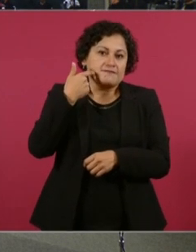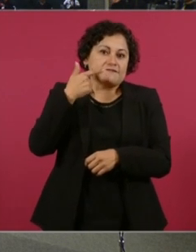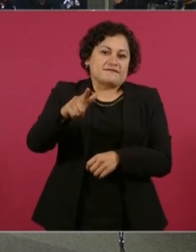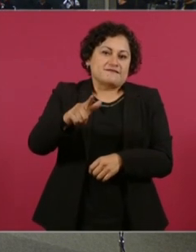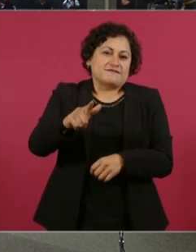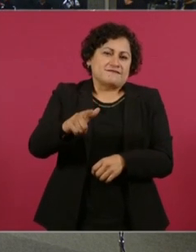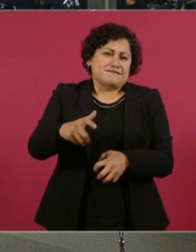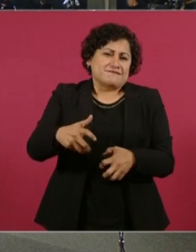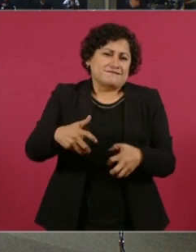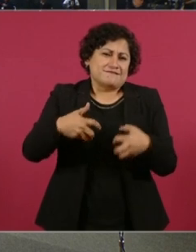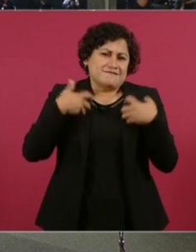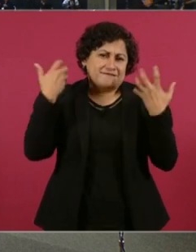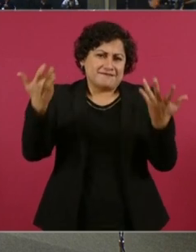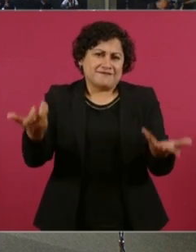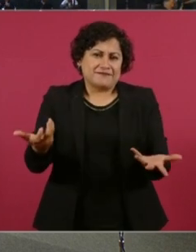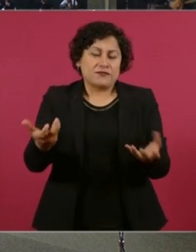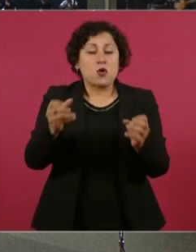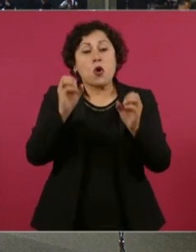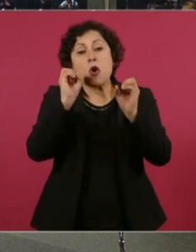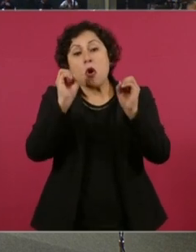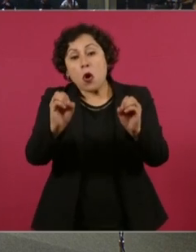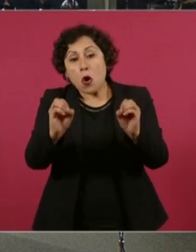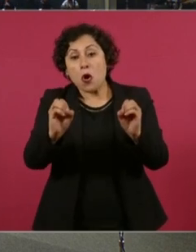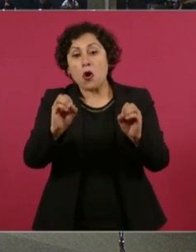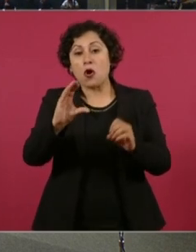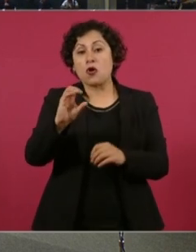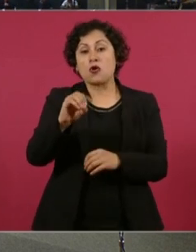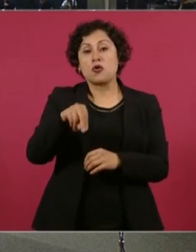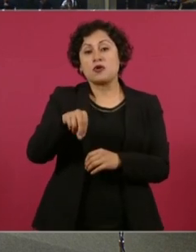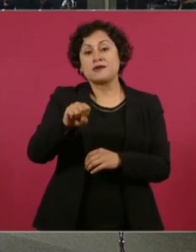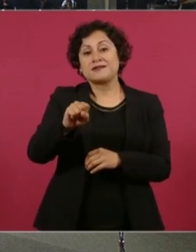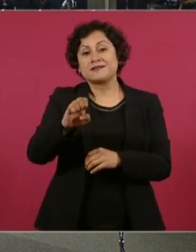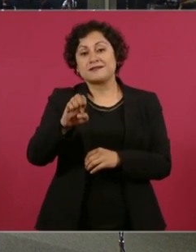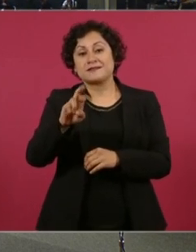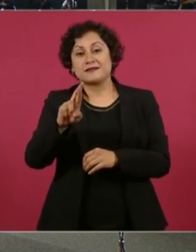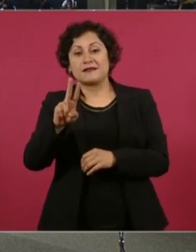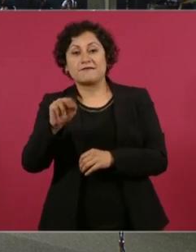¿Conservadurismo? No les gusta.